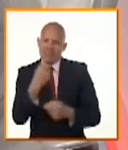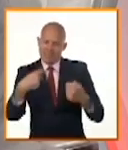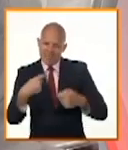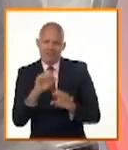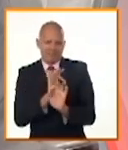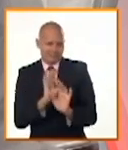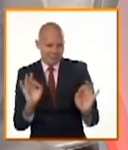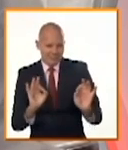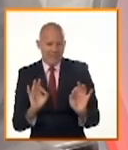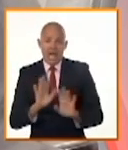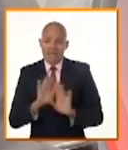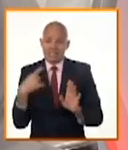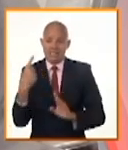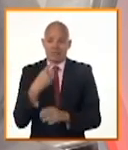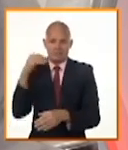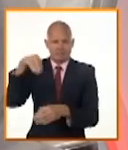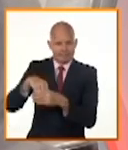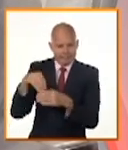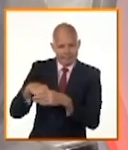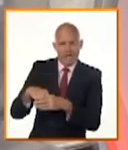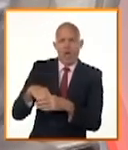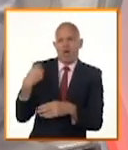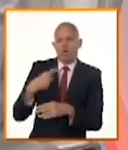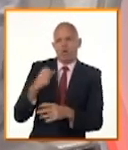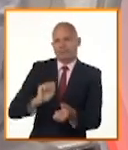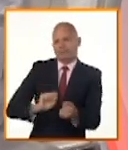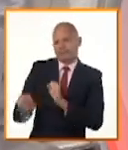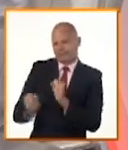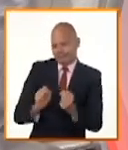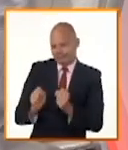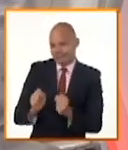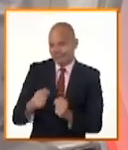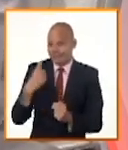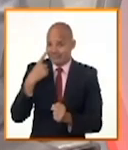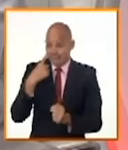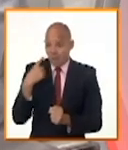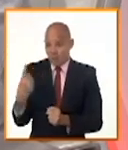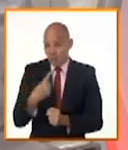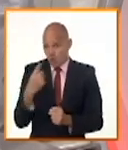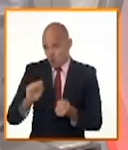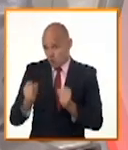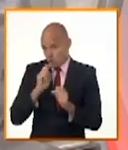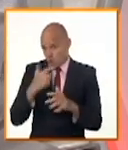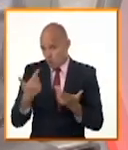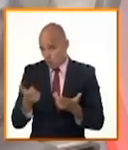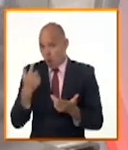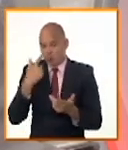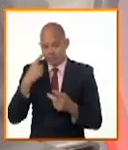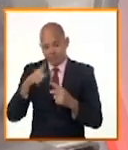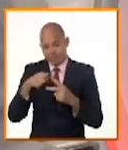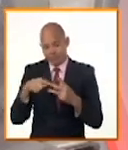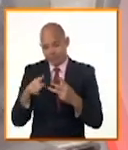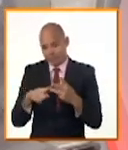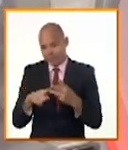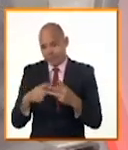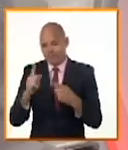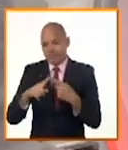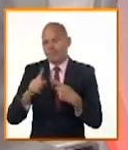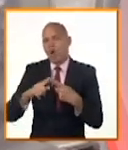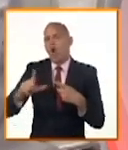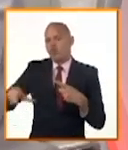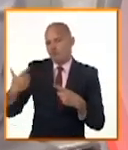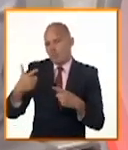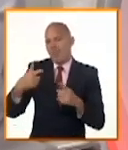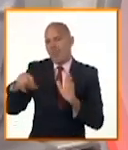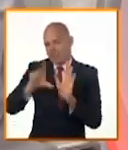fortalecido en las tres líneas de defensa que tiene el banco que no es una sola en los oficiales de cumplimiento en el equipo de auditoría en